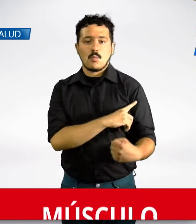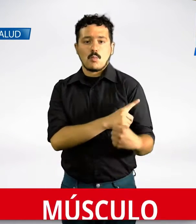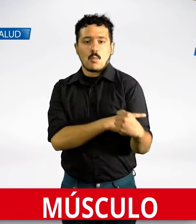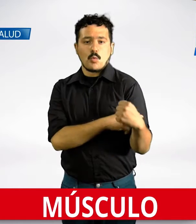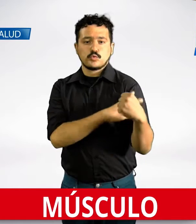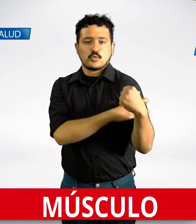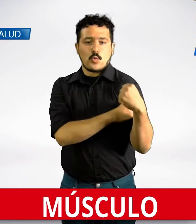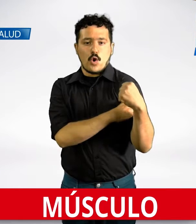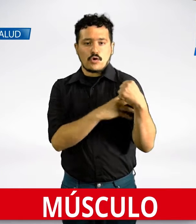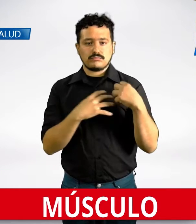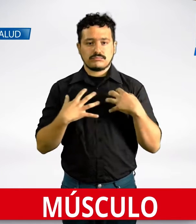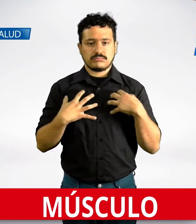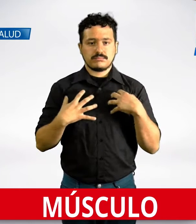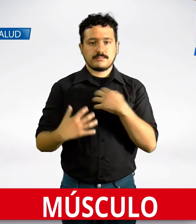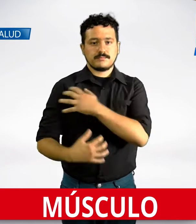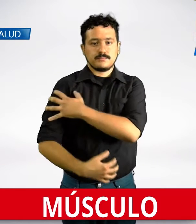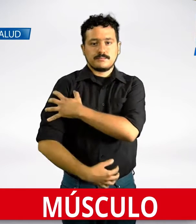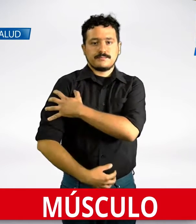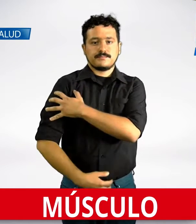Músculo